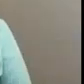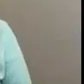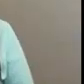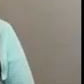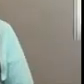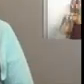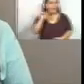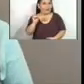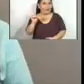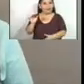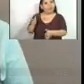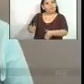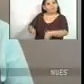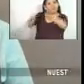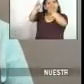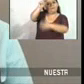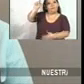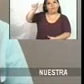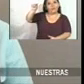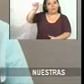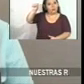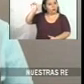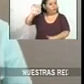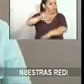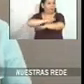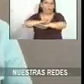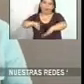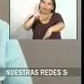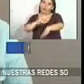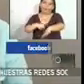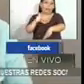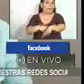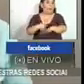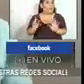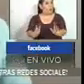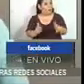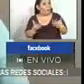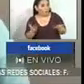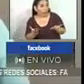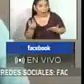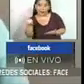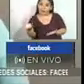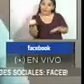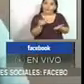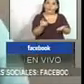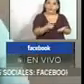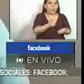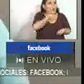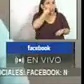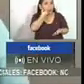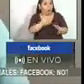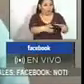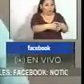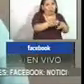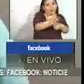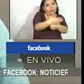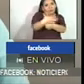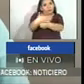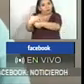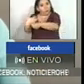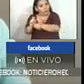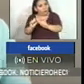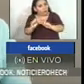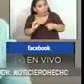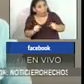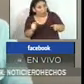El Tribunal Supremo Electoral cerró el plazo legal para la recepción de solicitudes de los partidos políticos para